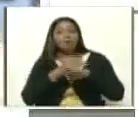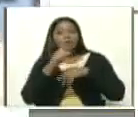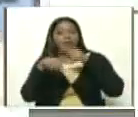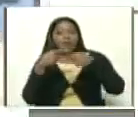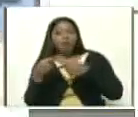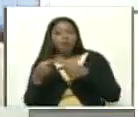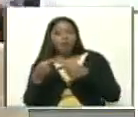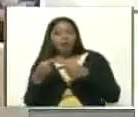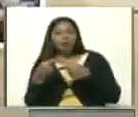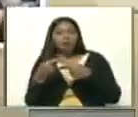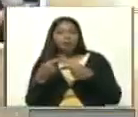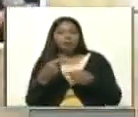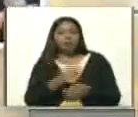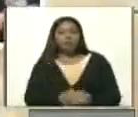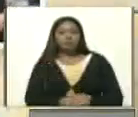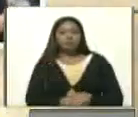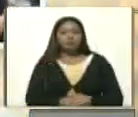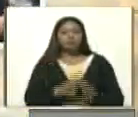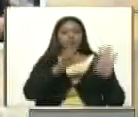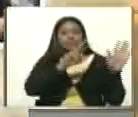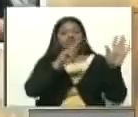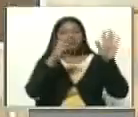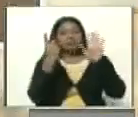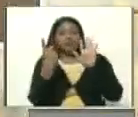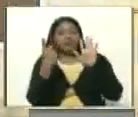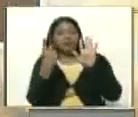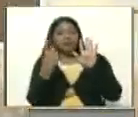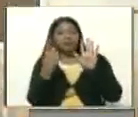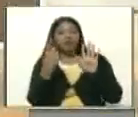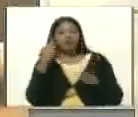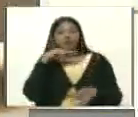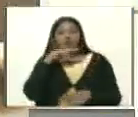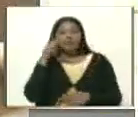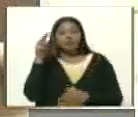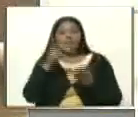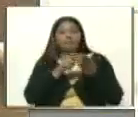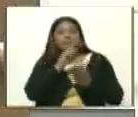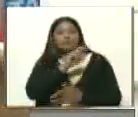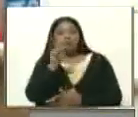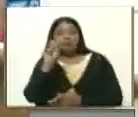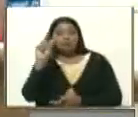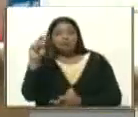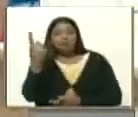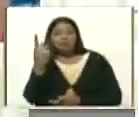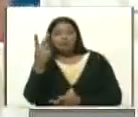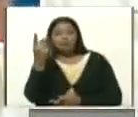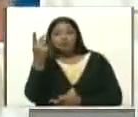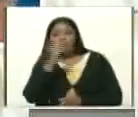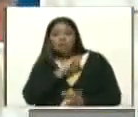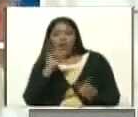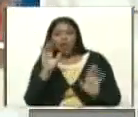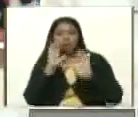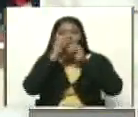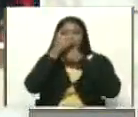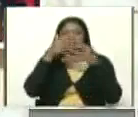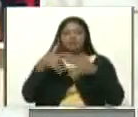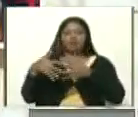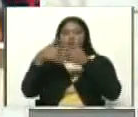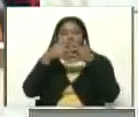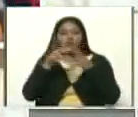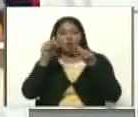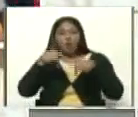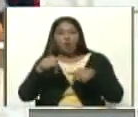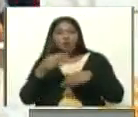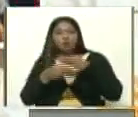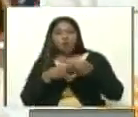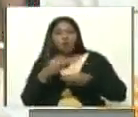luego, posteriormente, el 16 de octubre del 2021, se ejecutó el segundo secuestro en manos ya de Estados Unidos, que hoy se